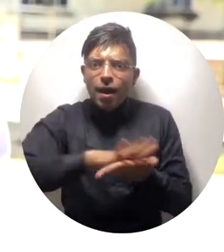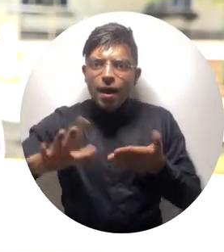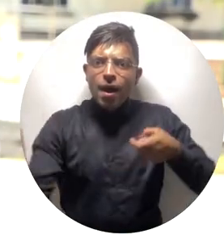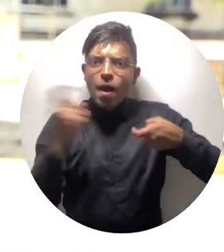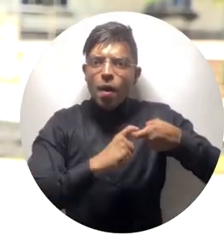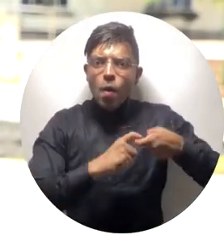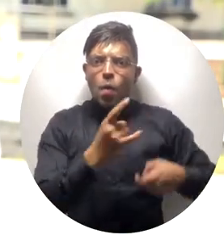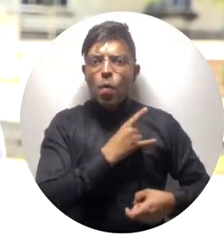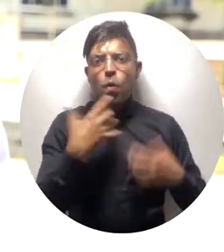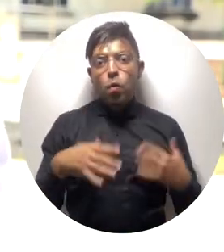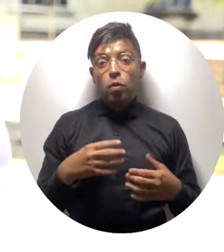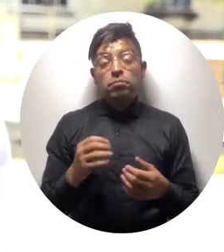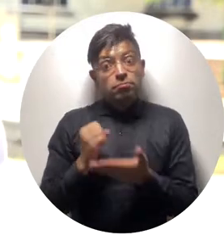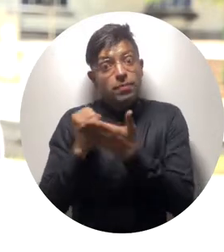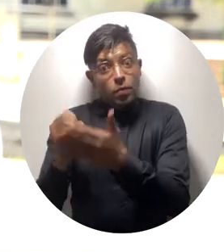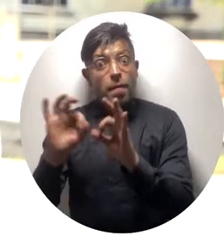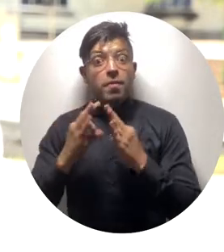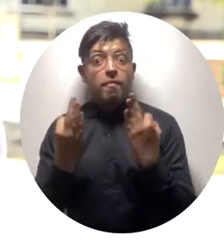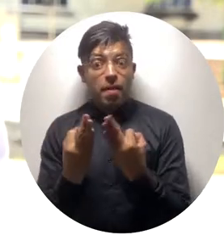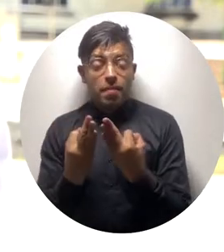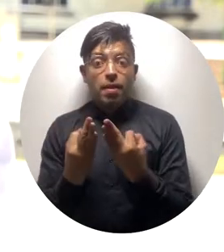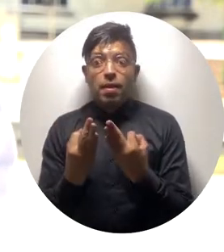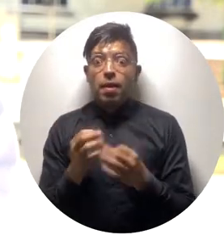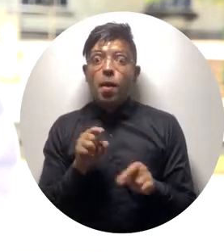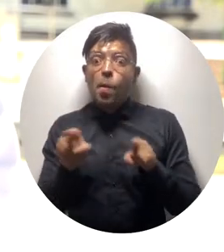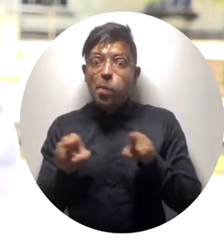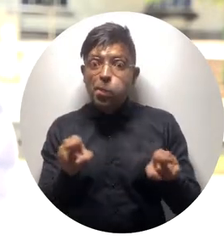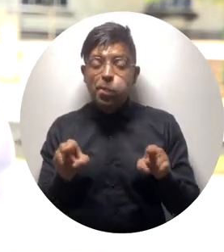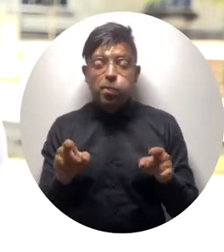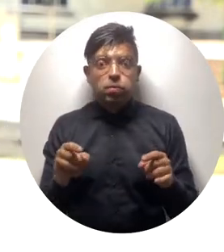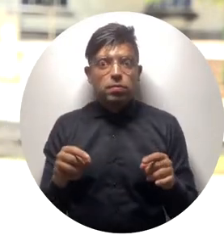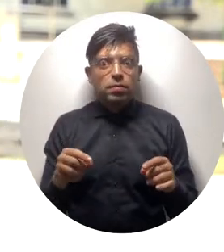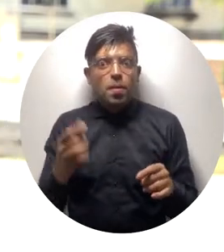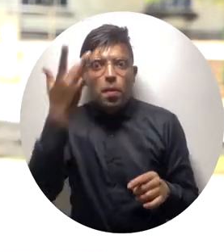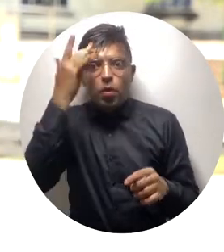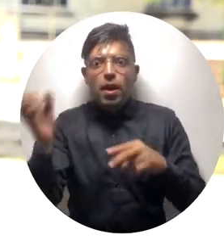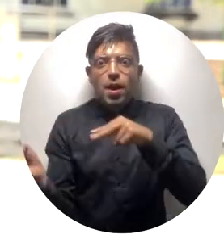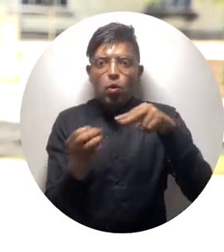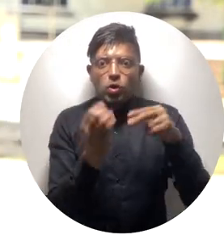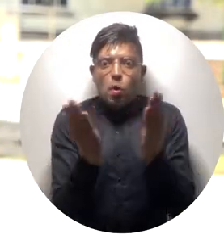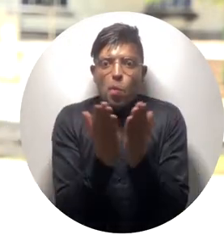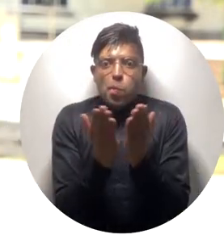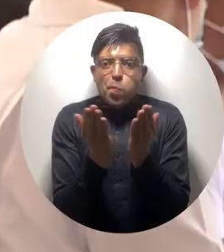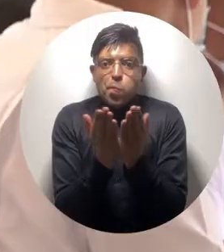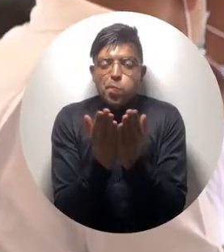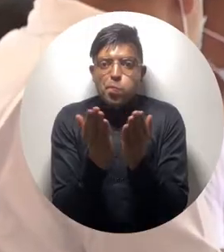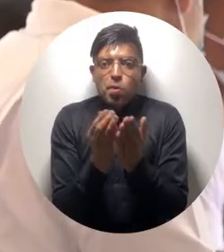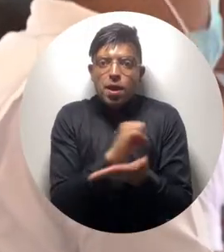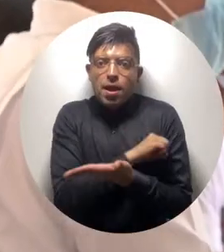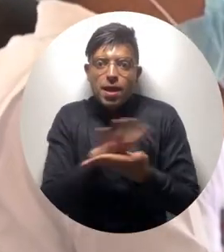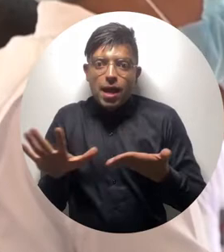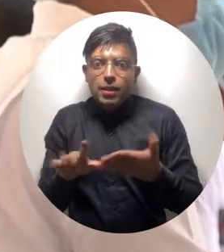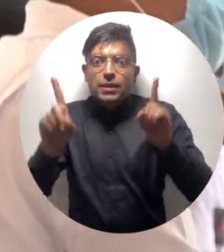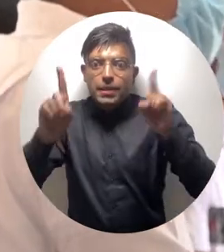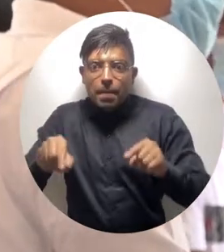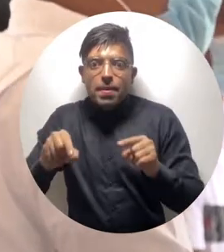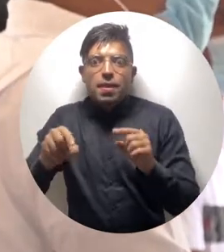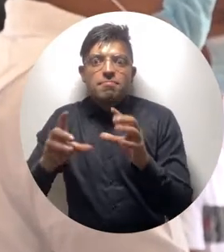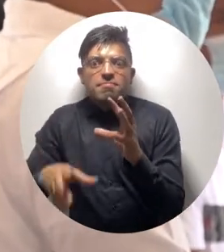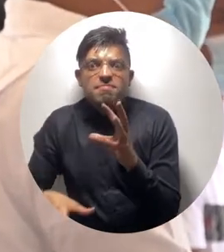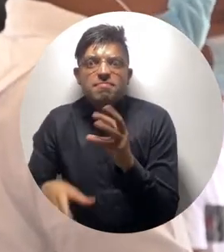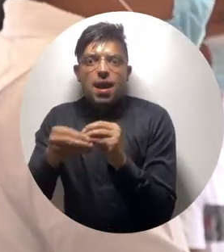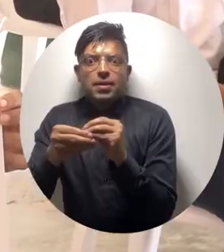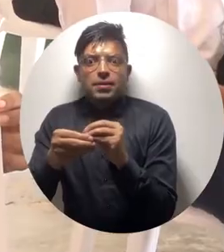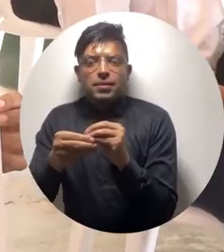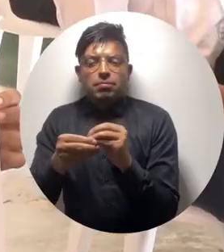ellos porque no solamente tienes la educación gratis, sino que